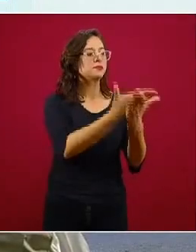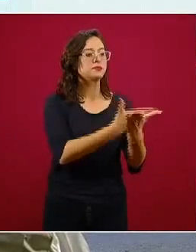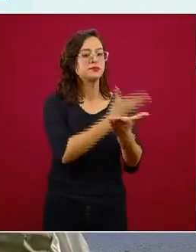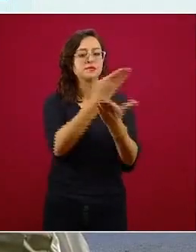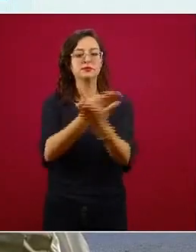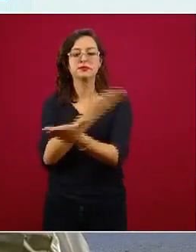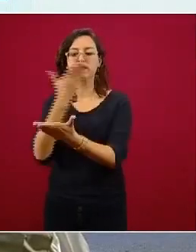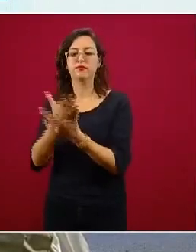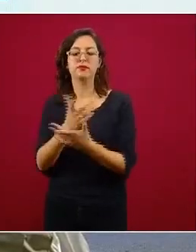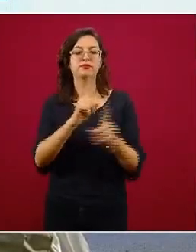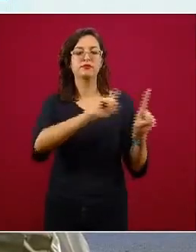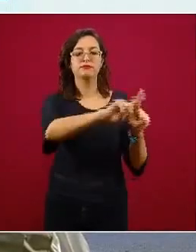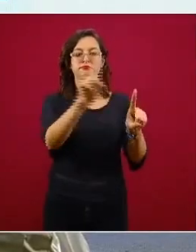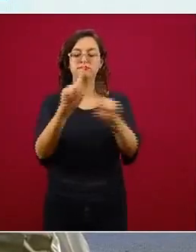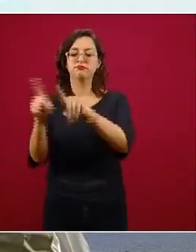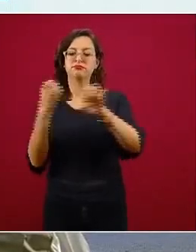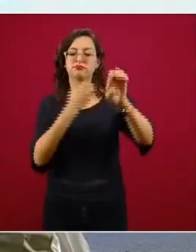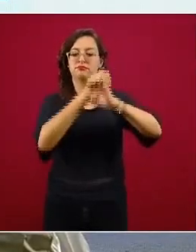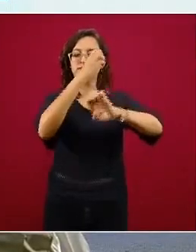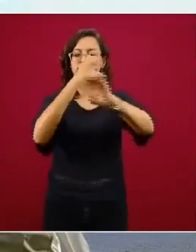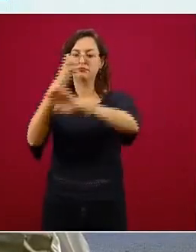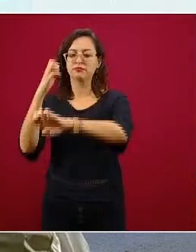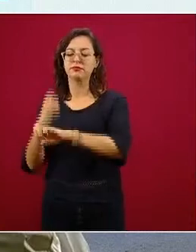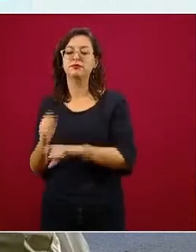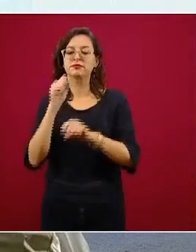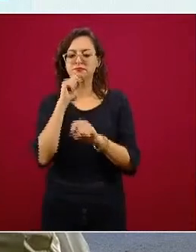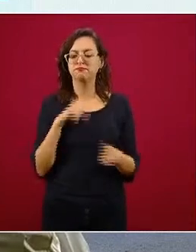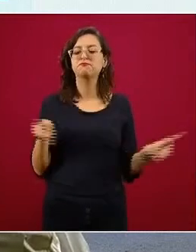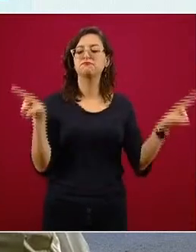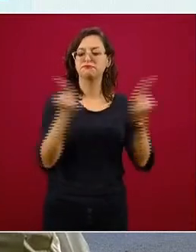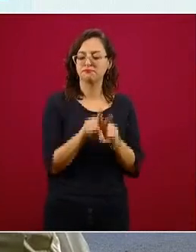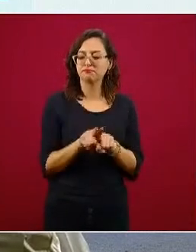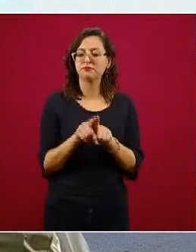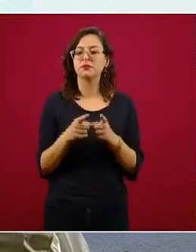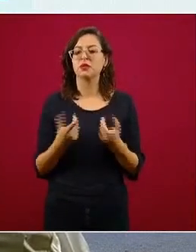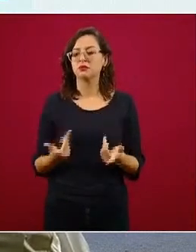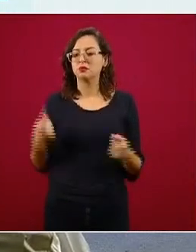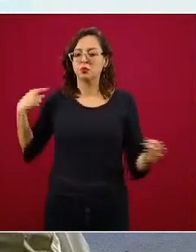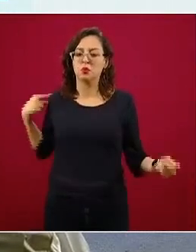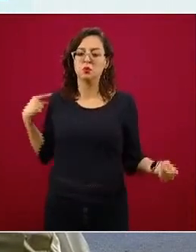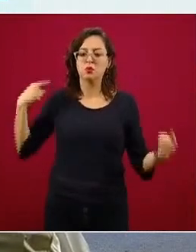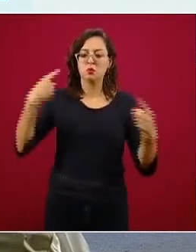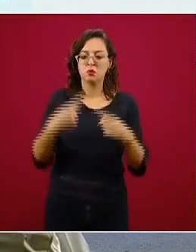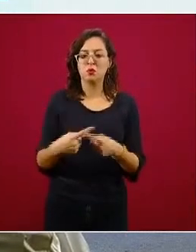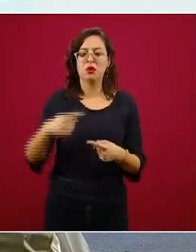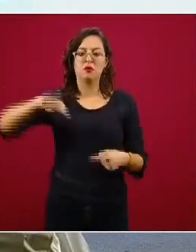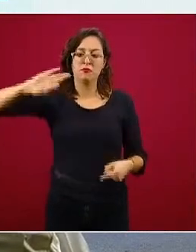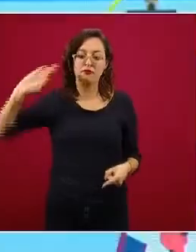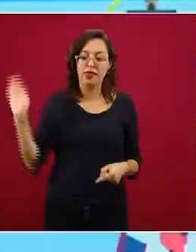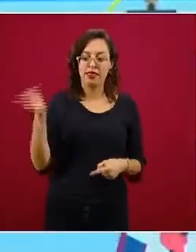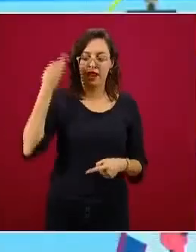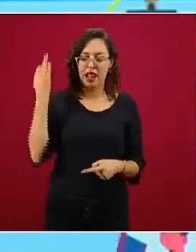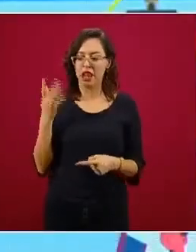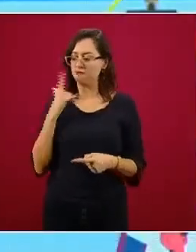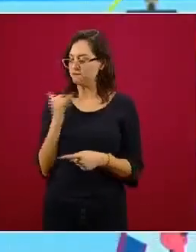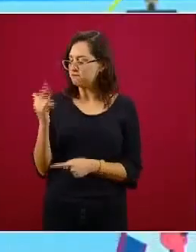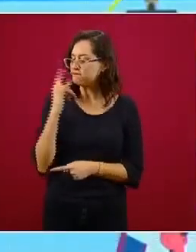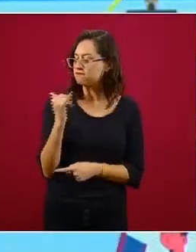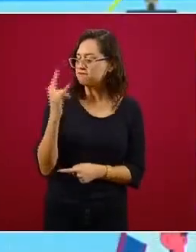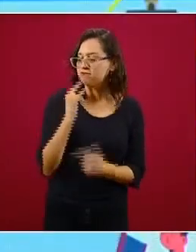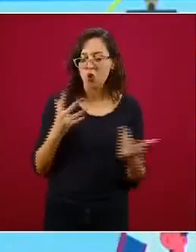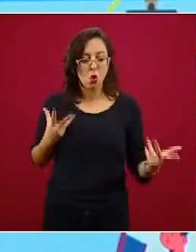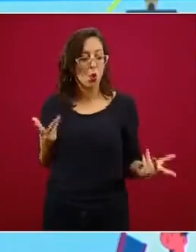tenían en varios estados y entidades, con también un esfuerzo que también llevamos algunas semanas desde la Federación, tratando de generar